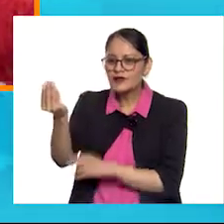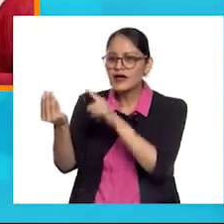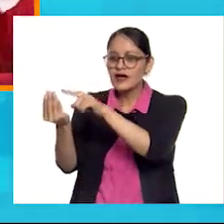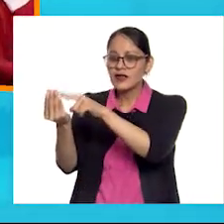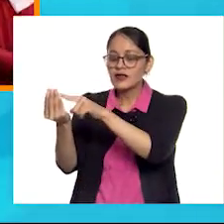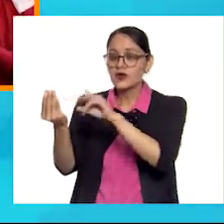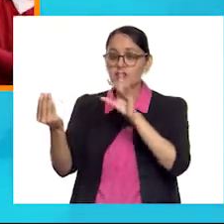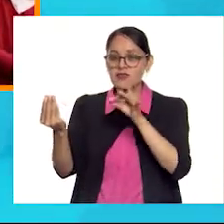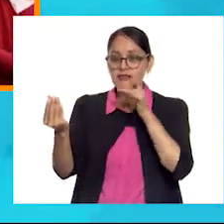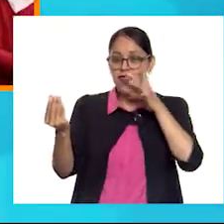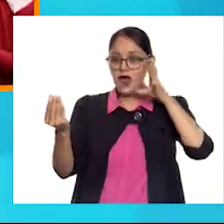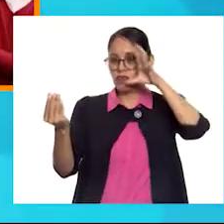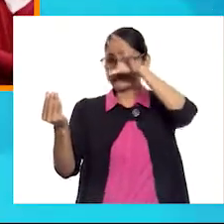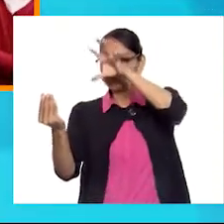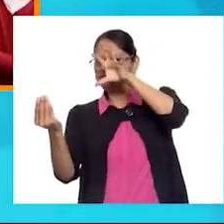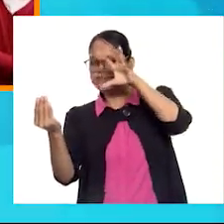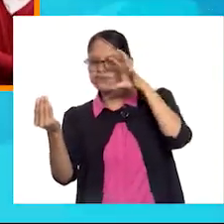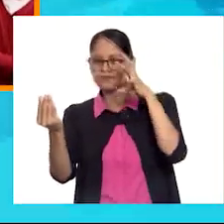un dragón.